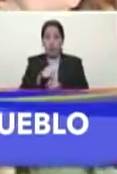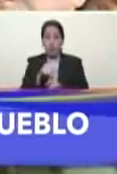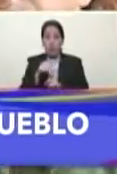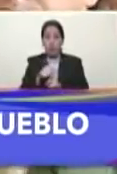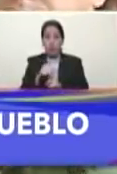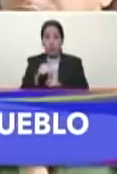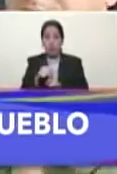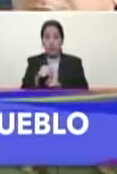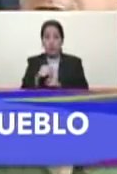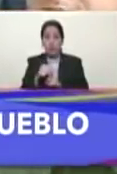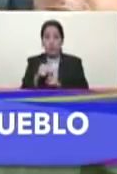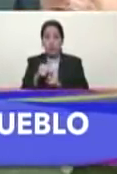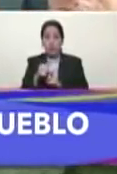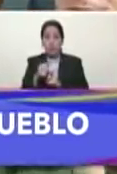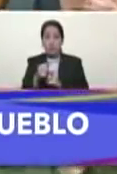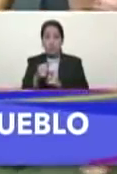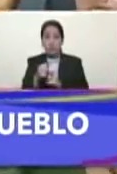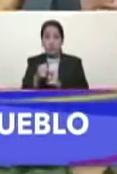Otro mundo.